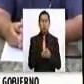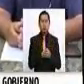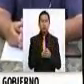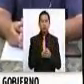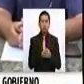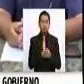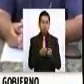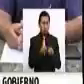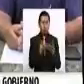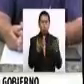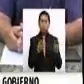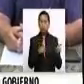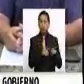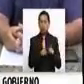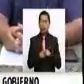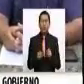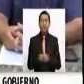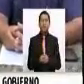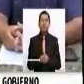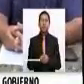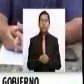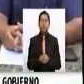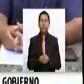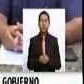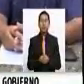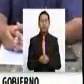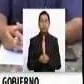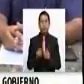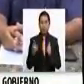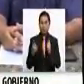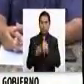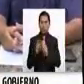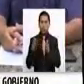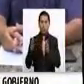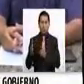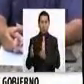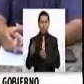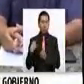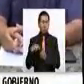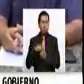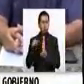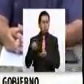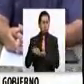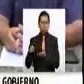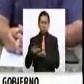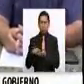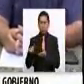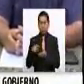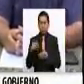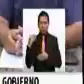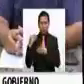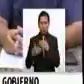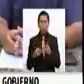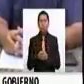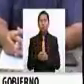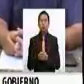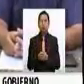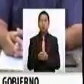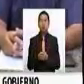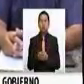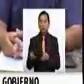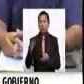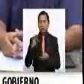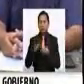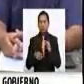una cantidad también significativa en el primer caso estamos hablando de un operativo desarrollado en